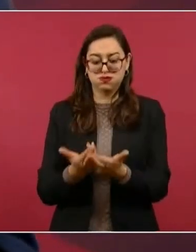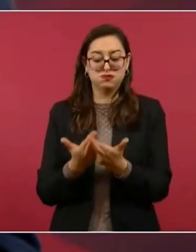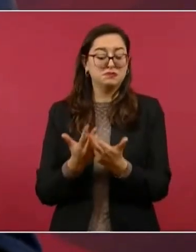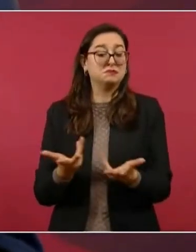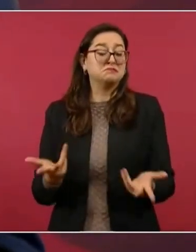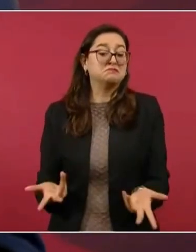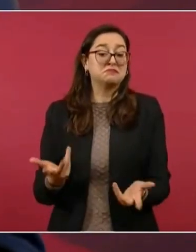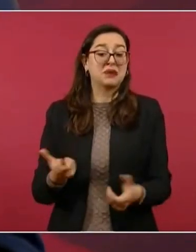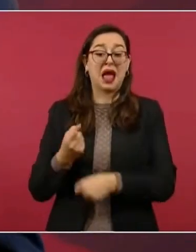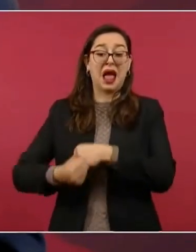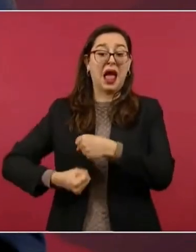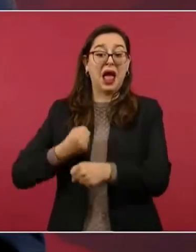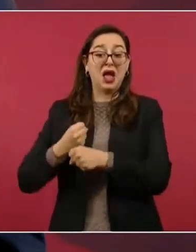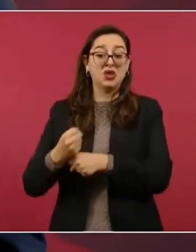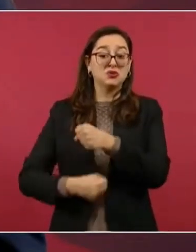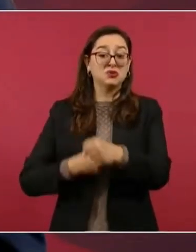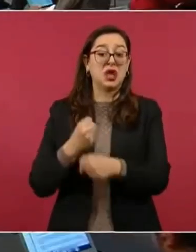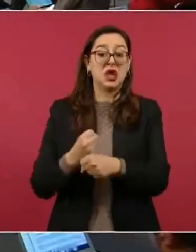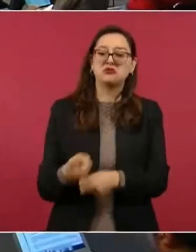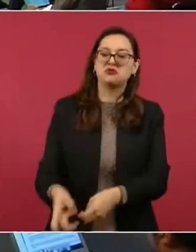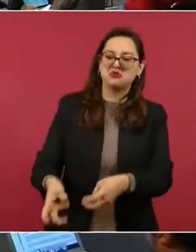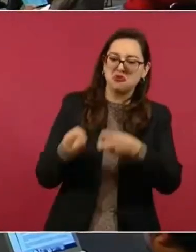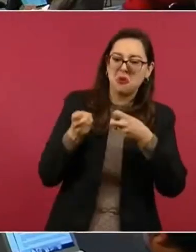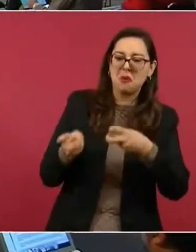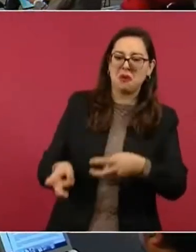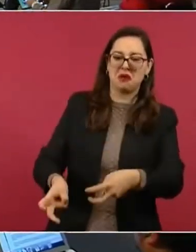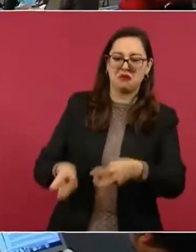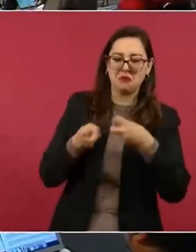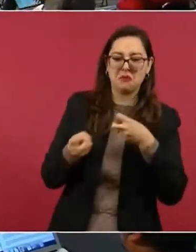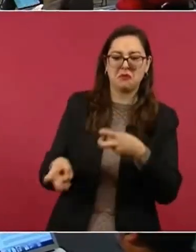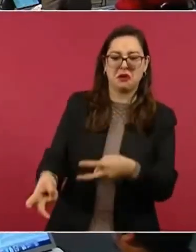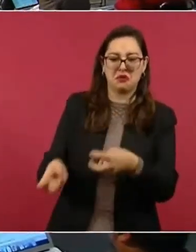por siglos y todavía